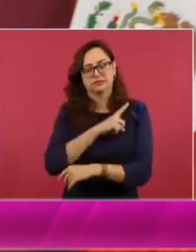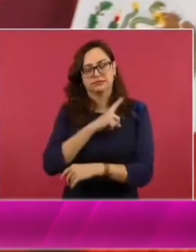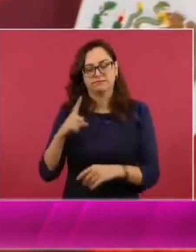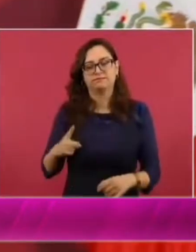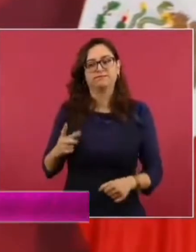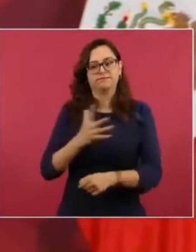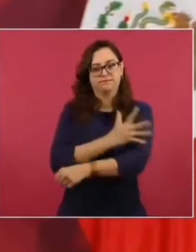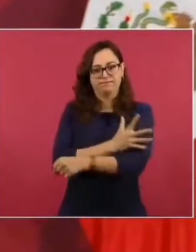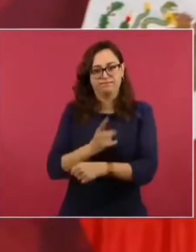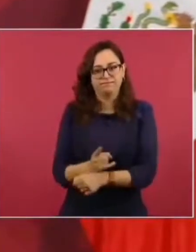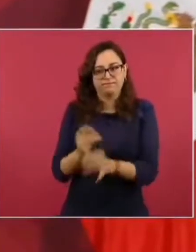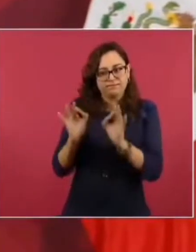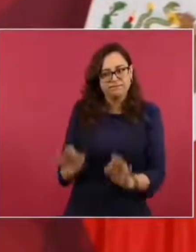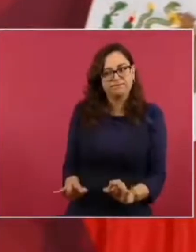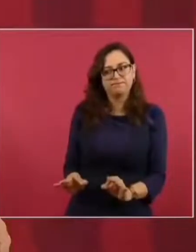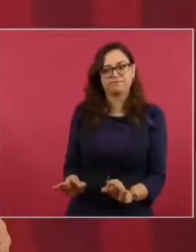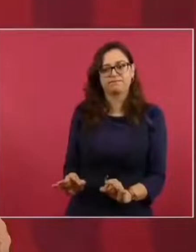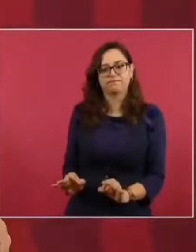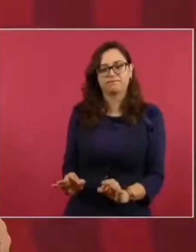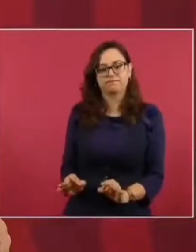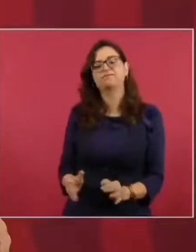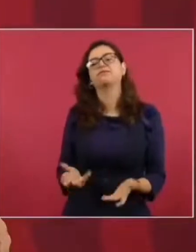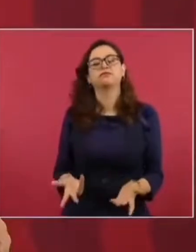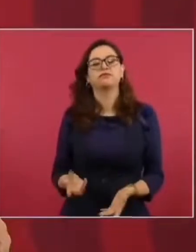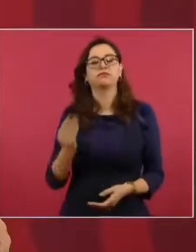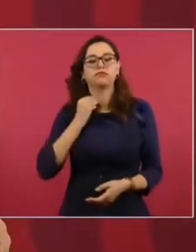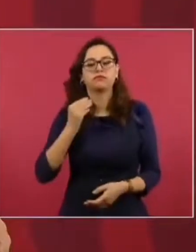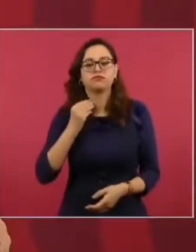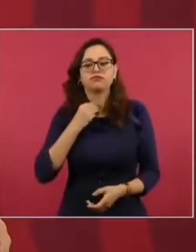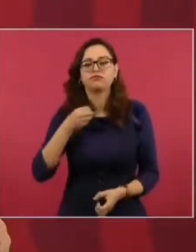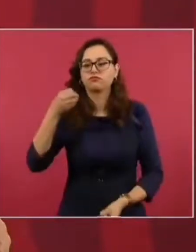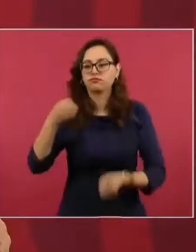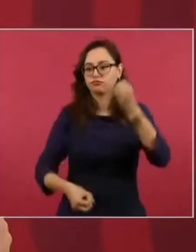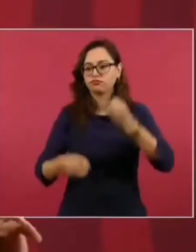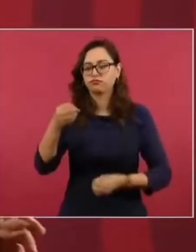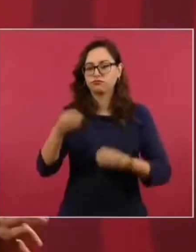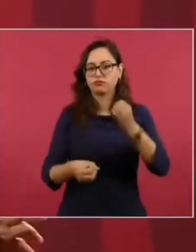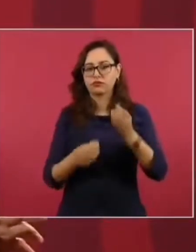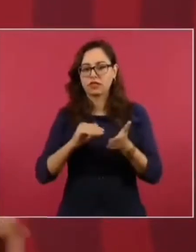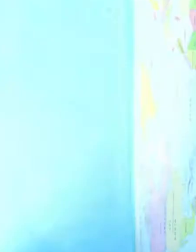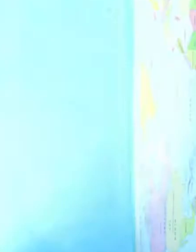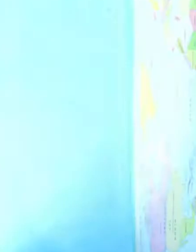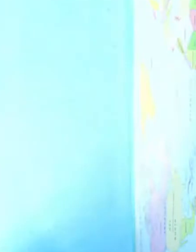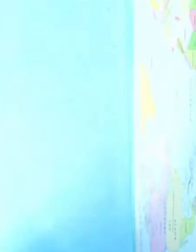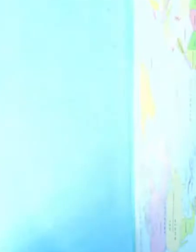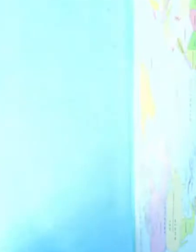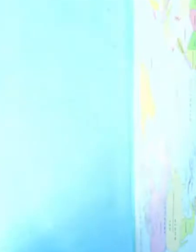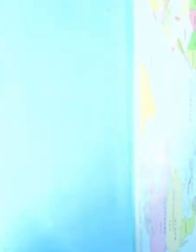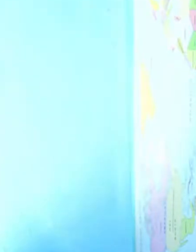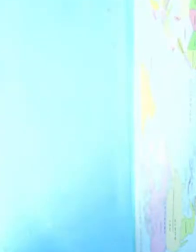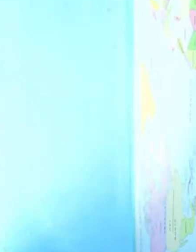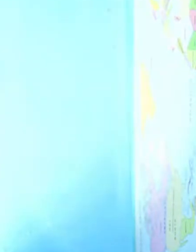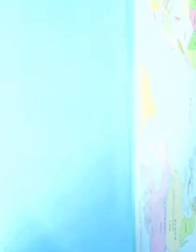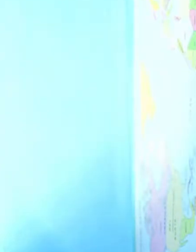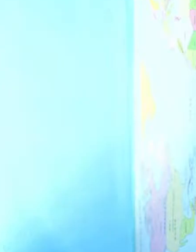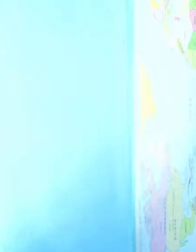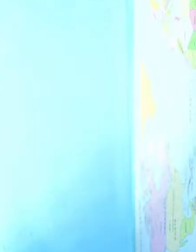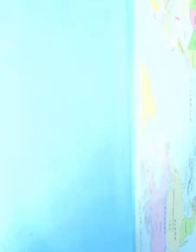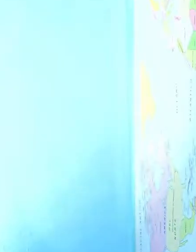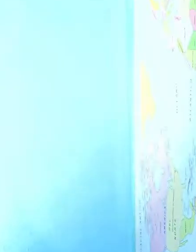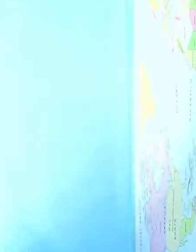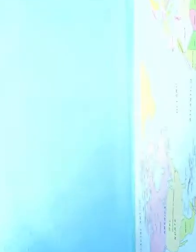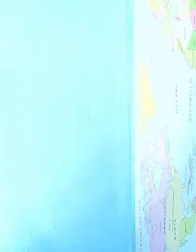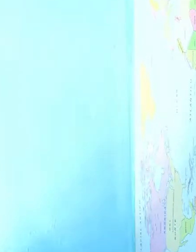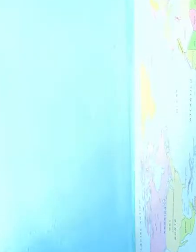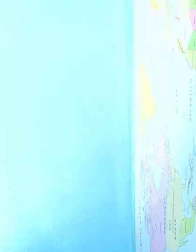ningún. Vamos con la foto, ¿verdad? Jurista, ningún abogado, ningún ciudadano. Qué bueno que continúa